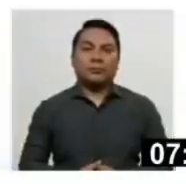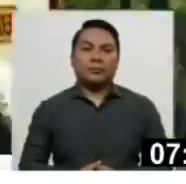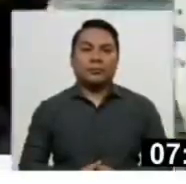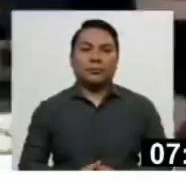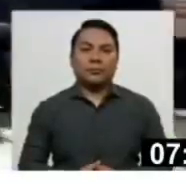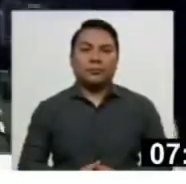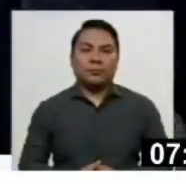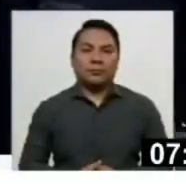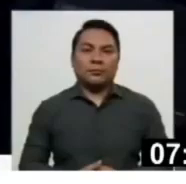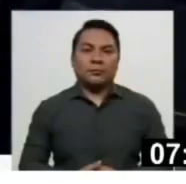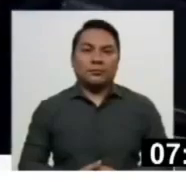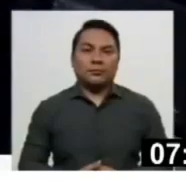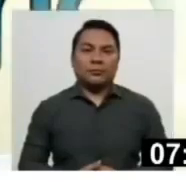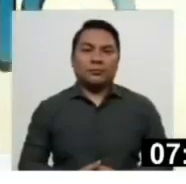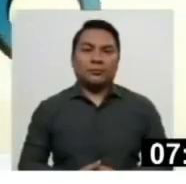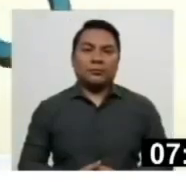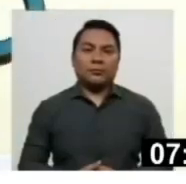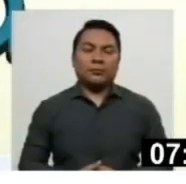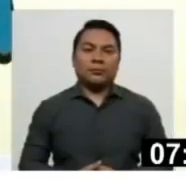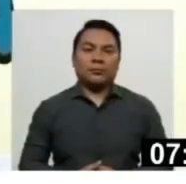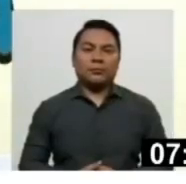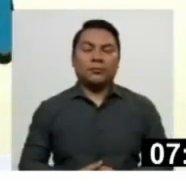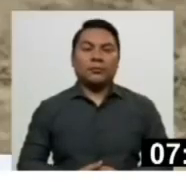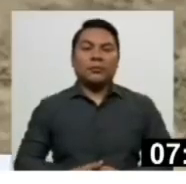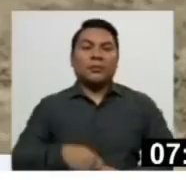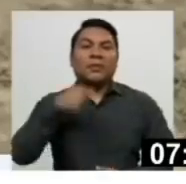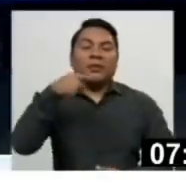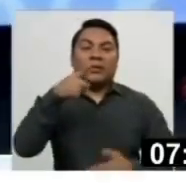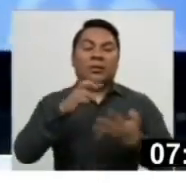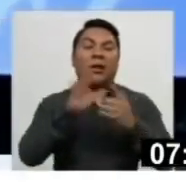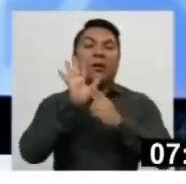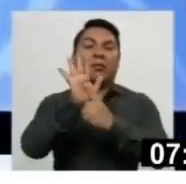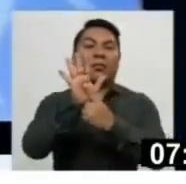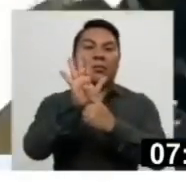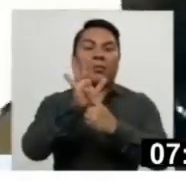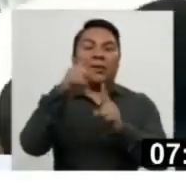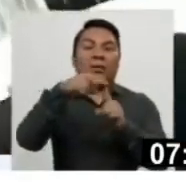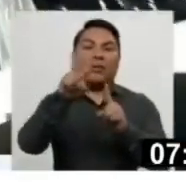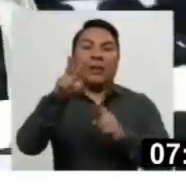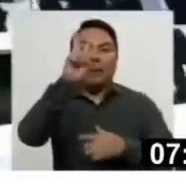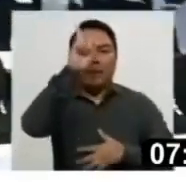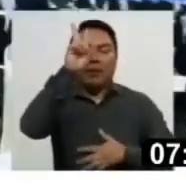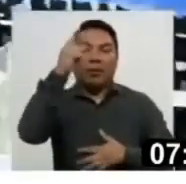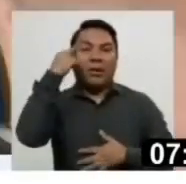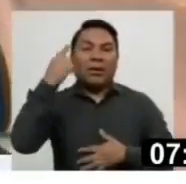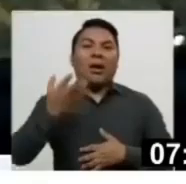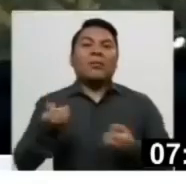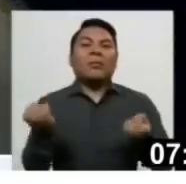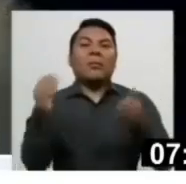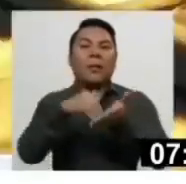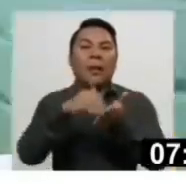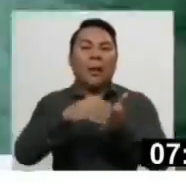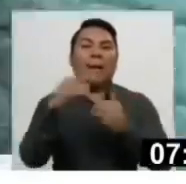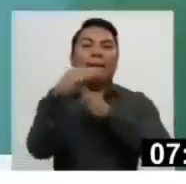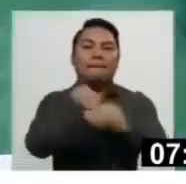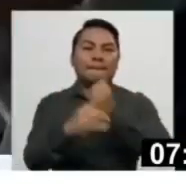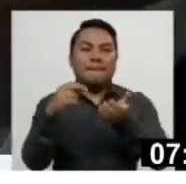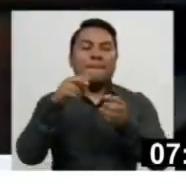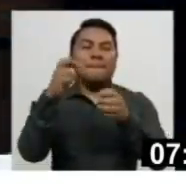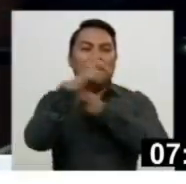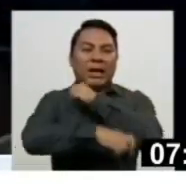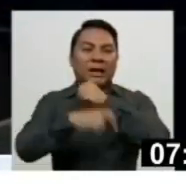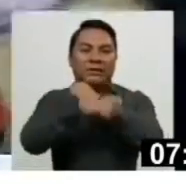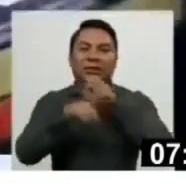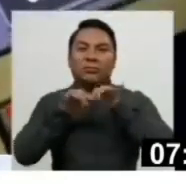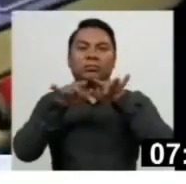ejercer labores con plena autonomía, es lo que destaca Palacio de Gobierno a través de una nota de prensa. Bueno, y también resalta que la